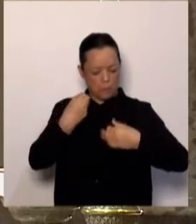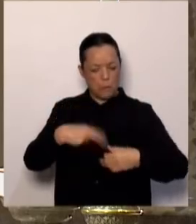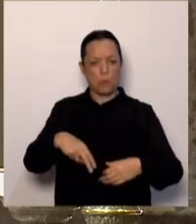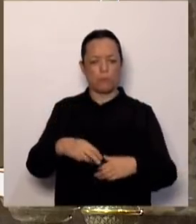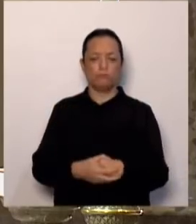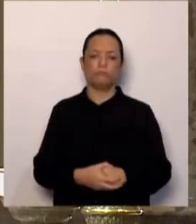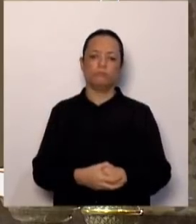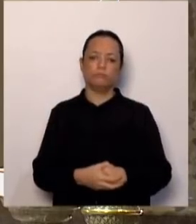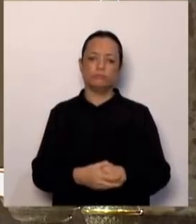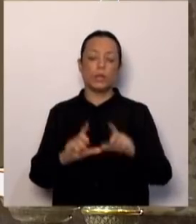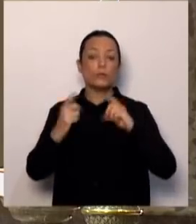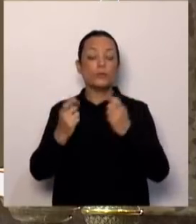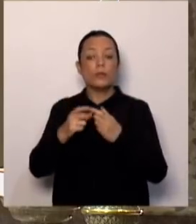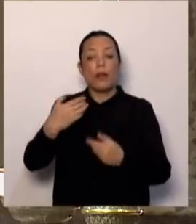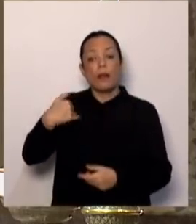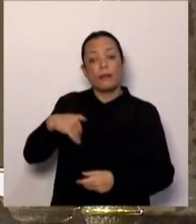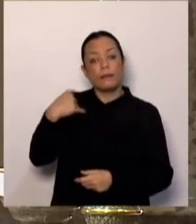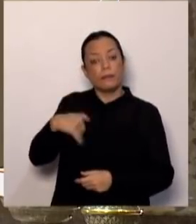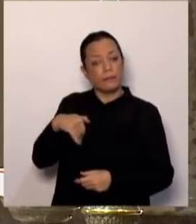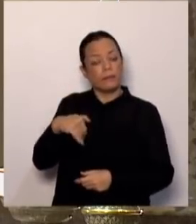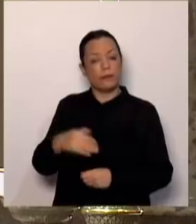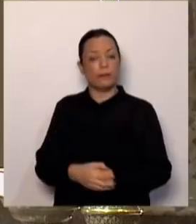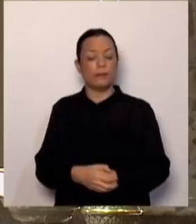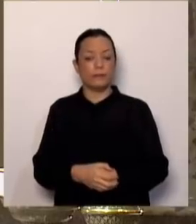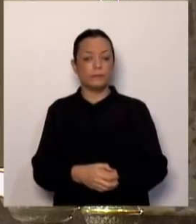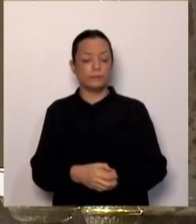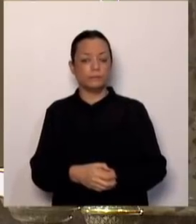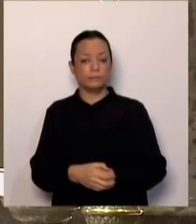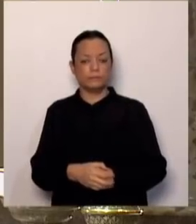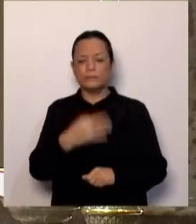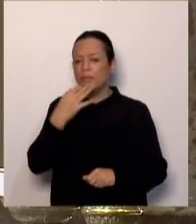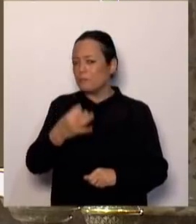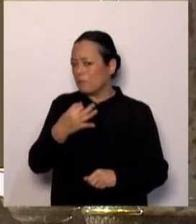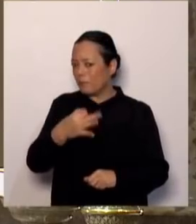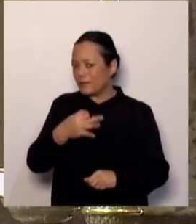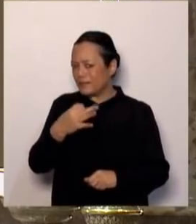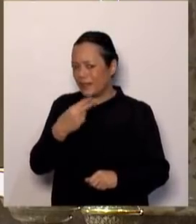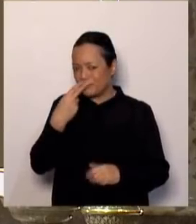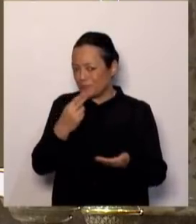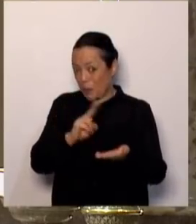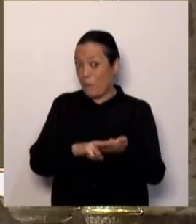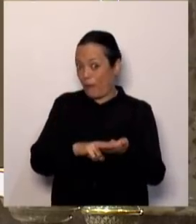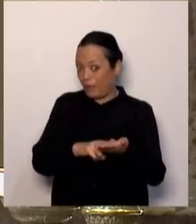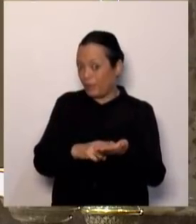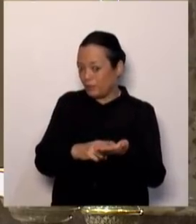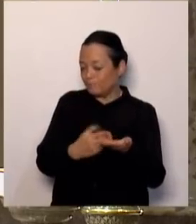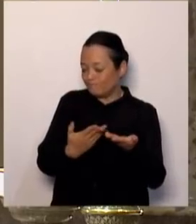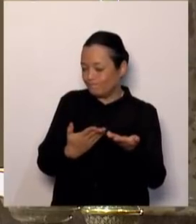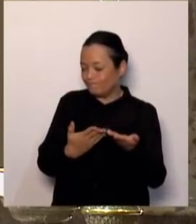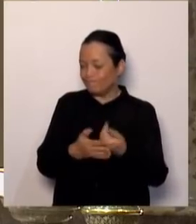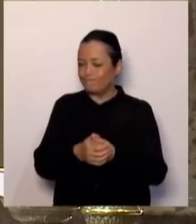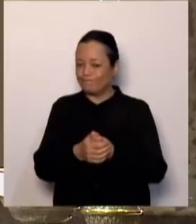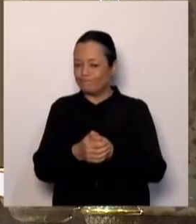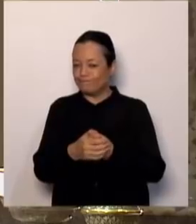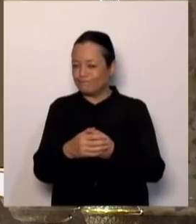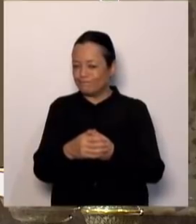Nuestra sociedad argentina es bastante especial con respecto a los impuestos, porque cuando hay